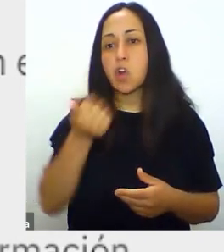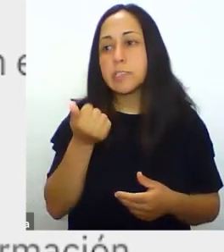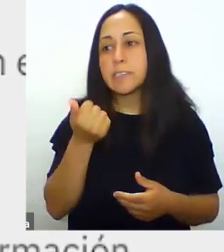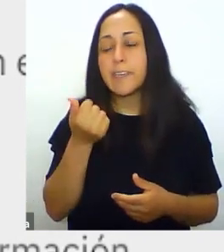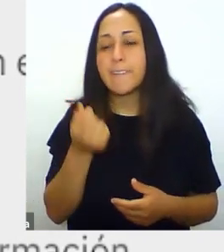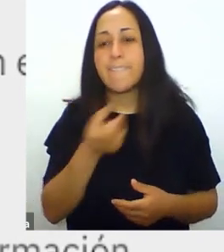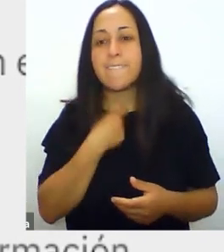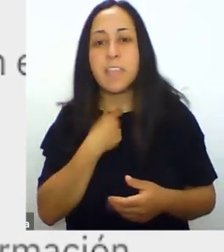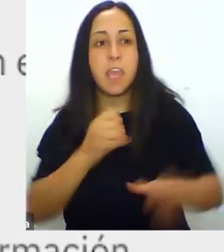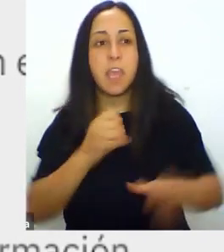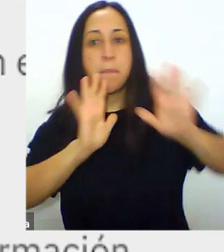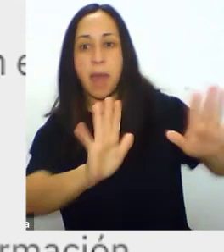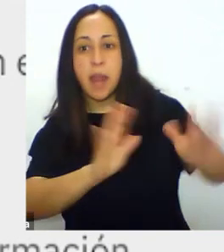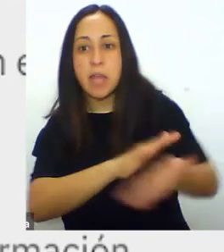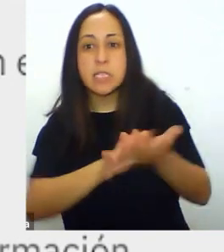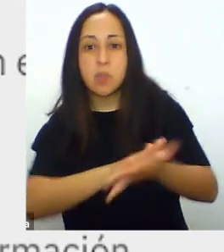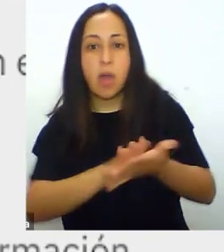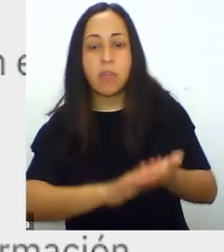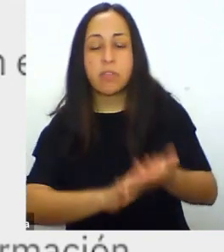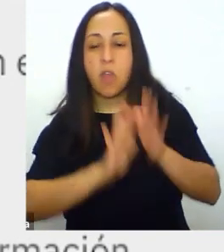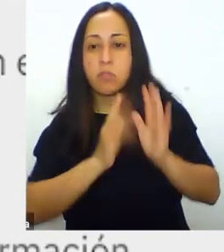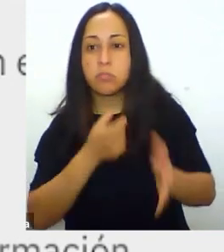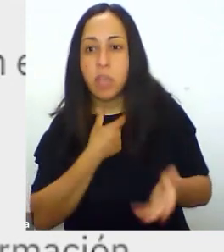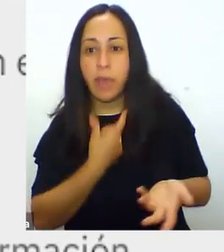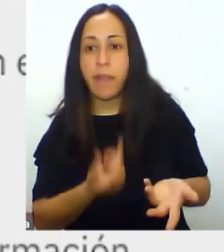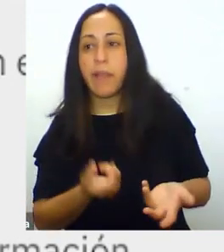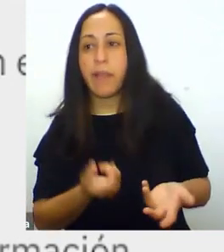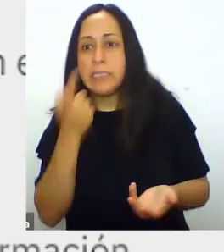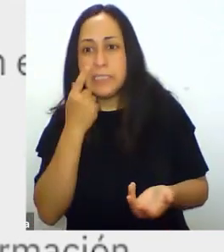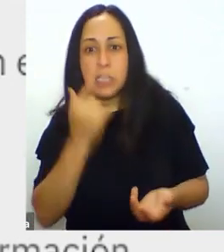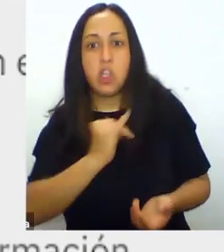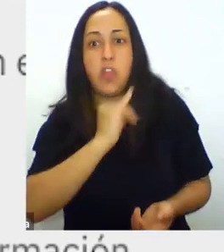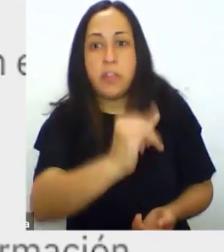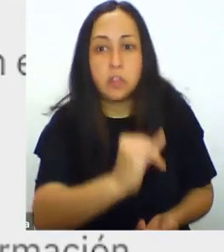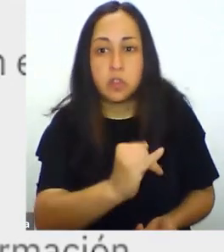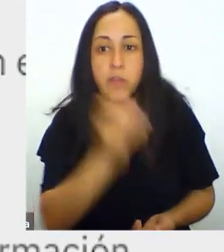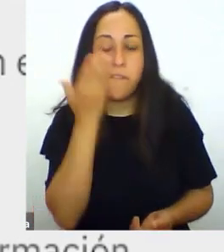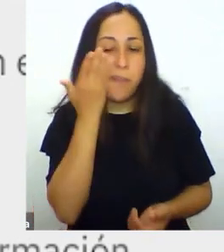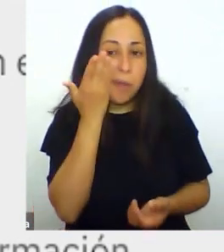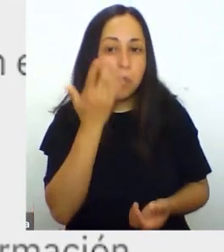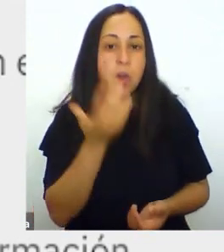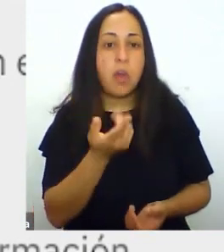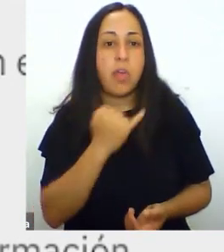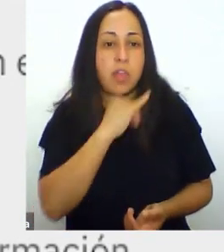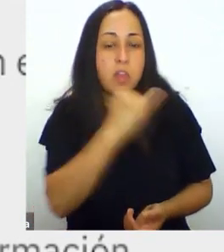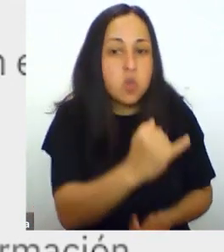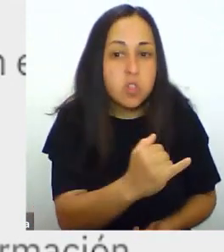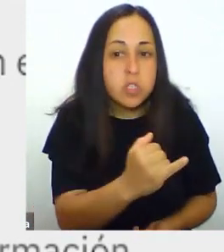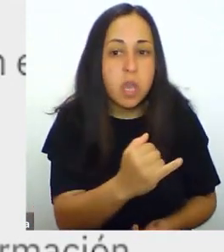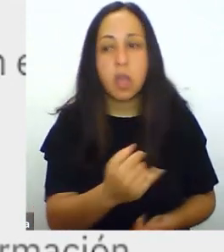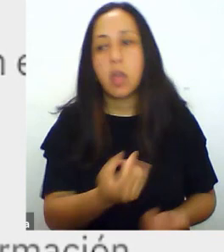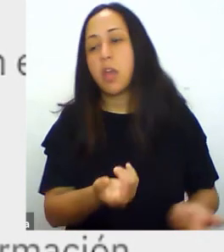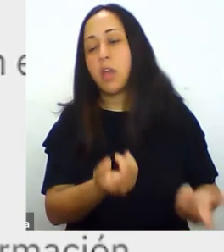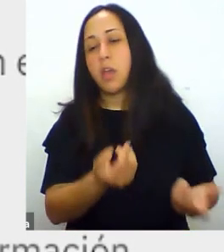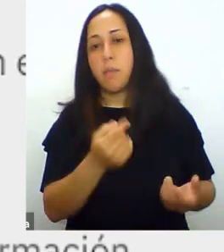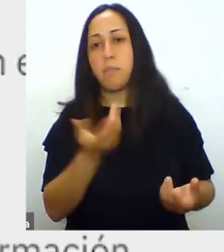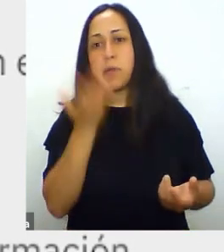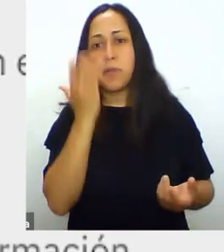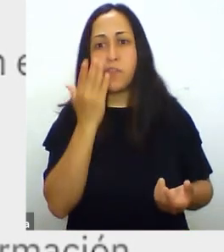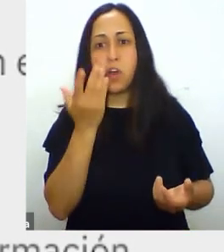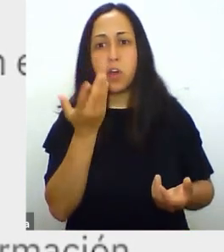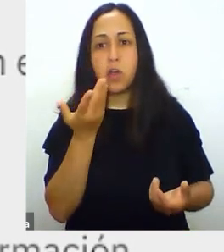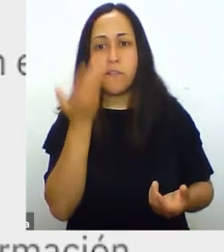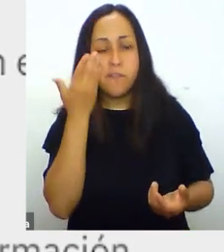está intentando frenar la situación. Rosa dice que intentó denunciar el caso en Facebook, donde se estaban compartiendo las fotos